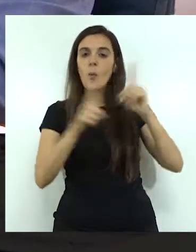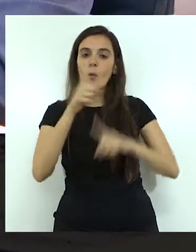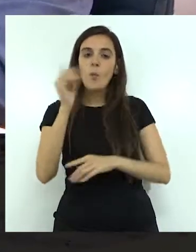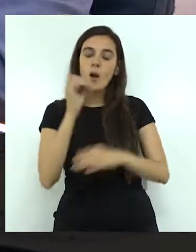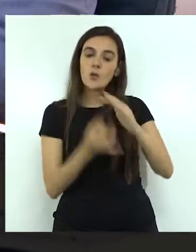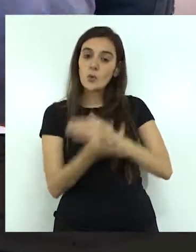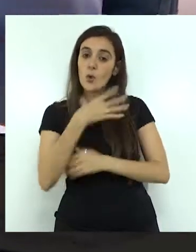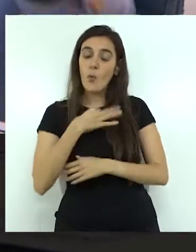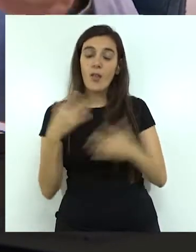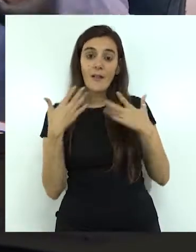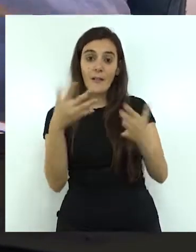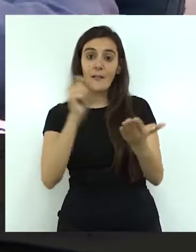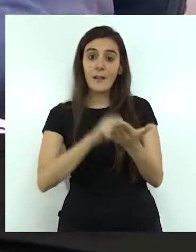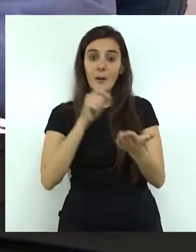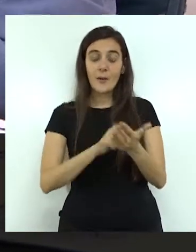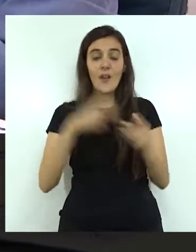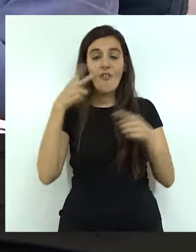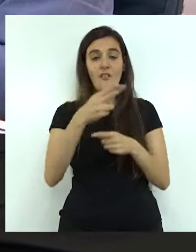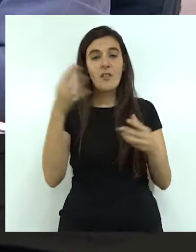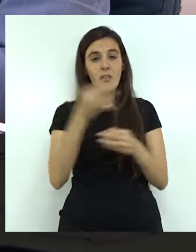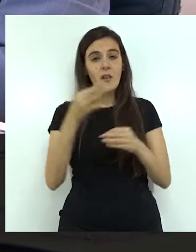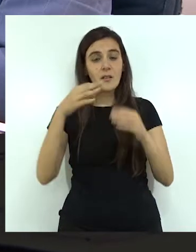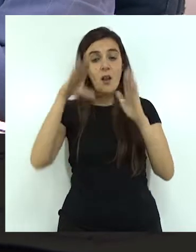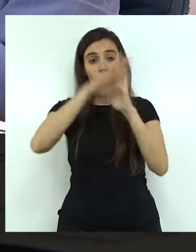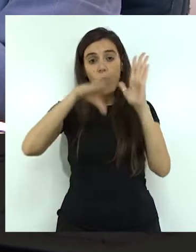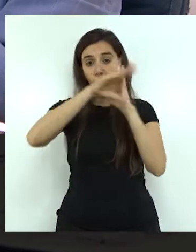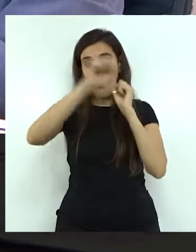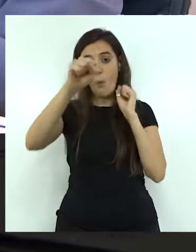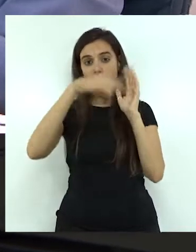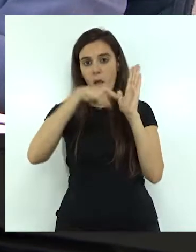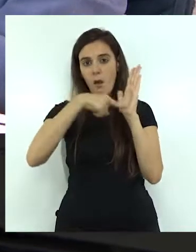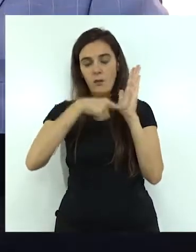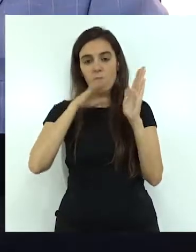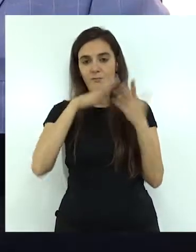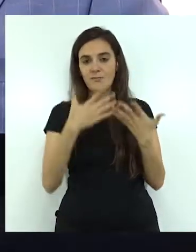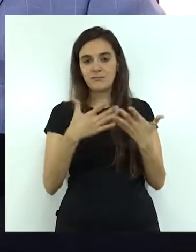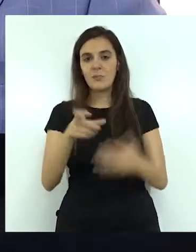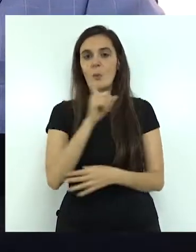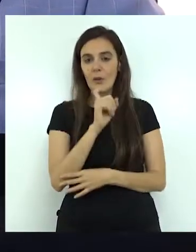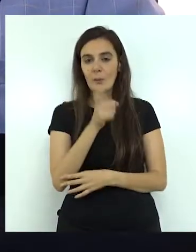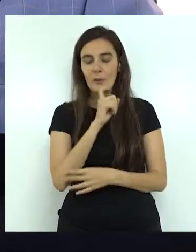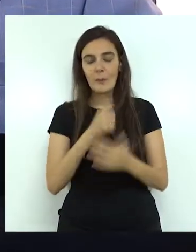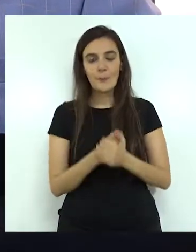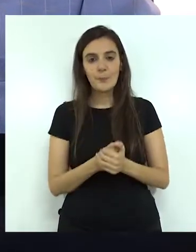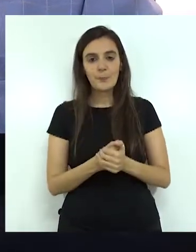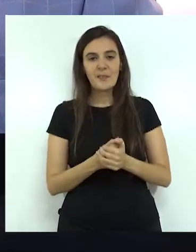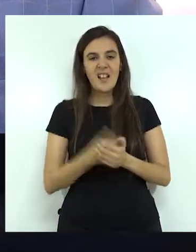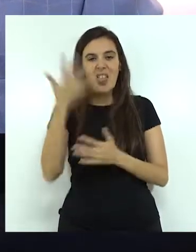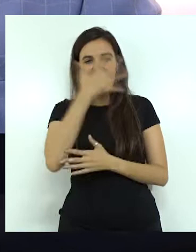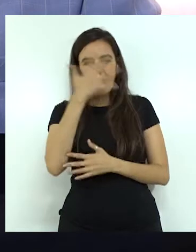rápida y evitar así una burocracia en unos trámites hasta ahora muy complejos evitamos incertidumbre